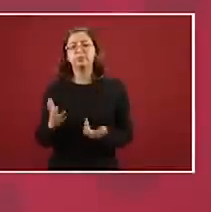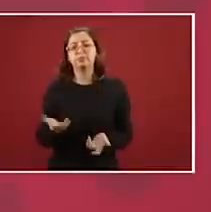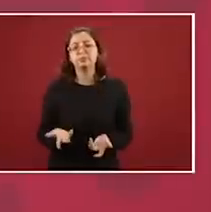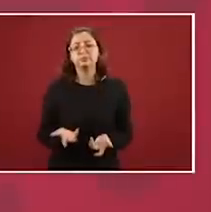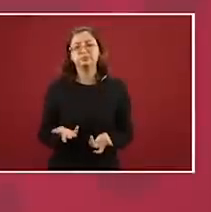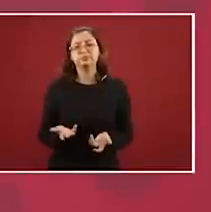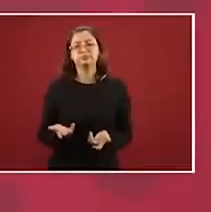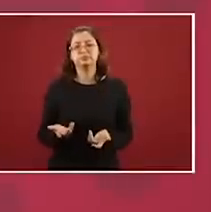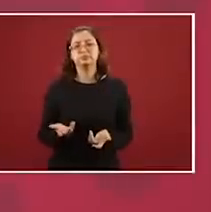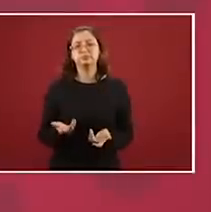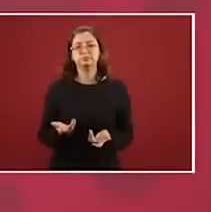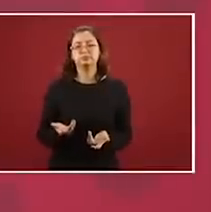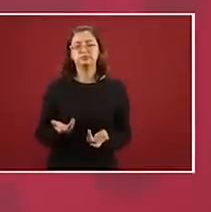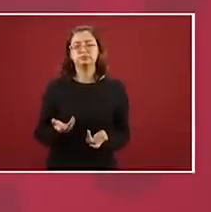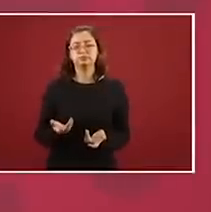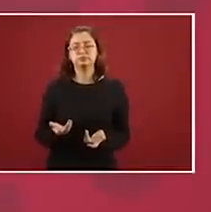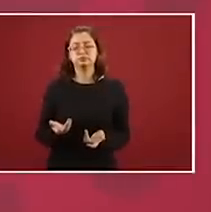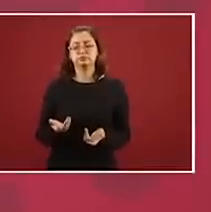otras